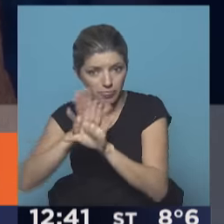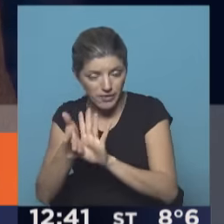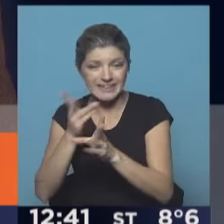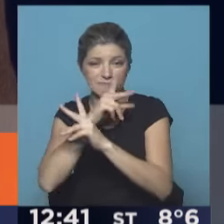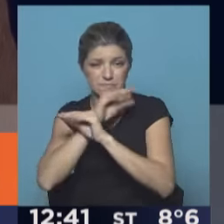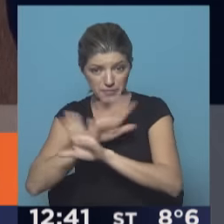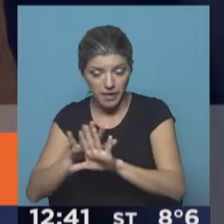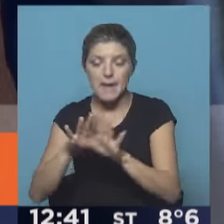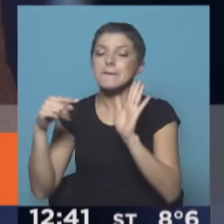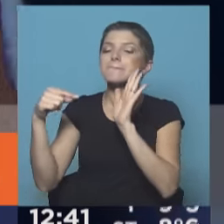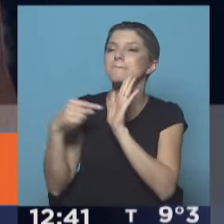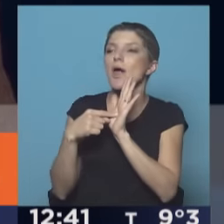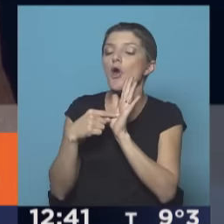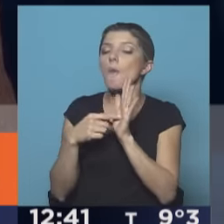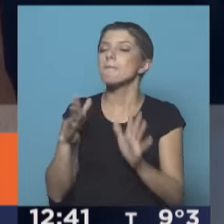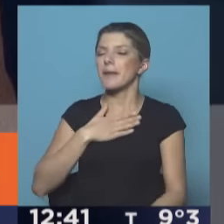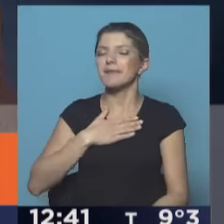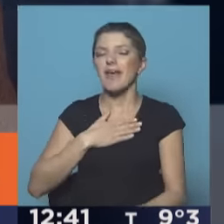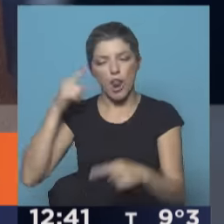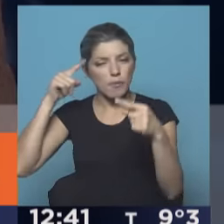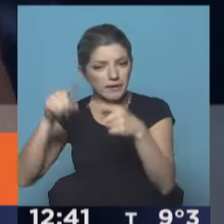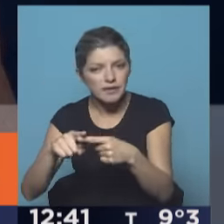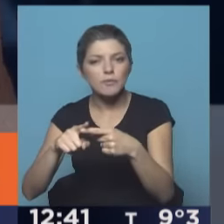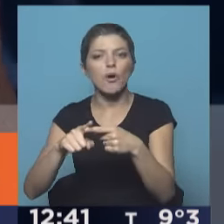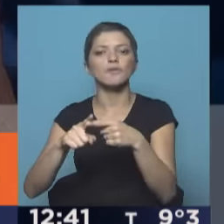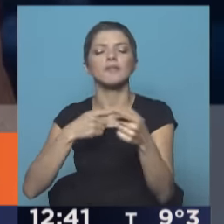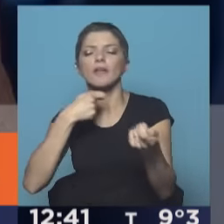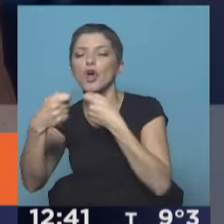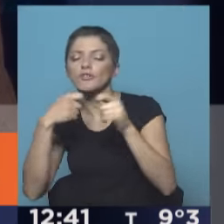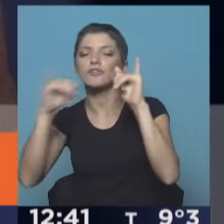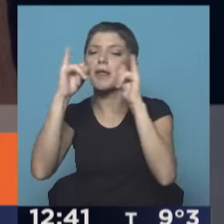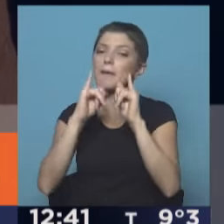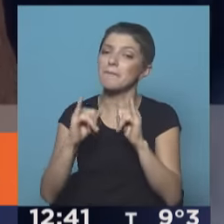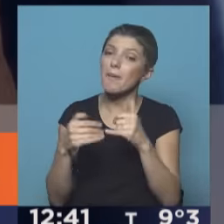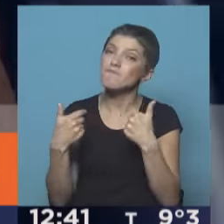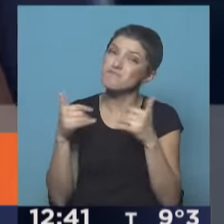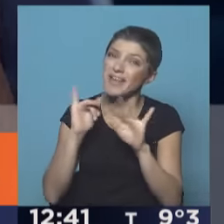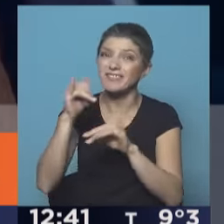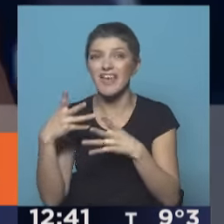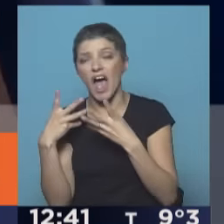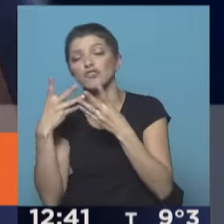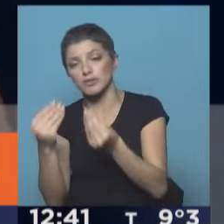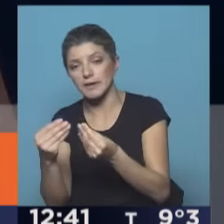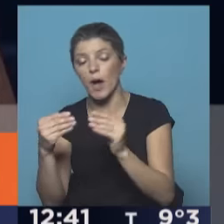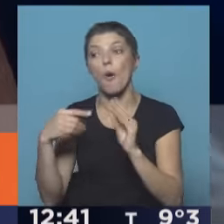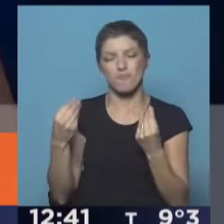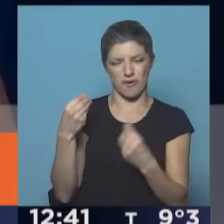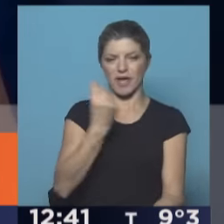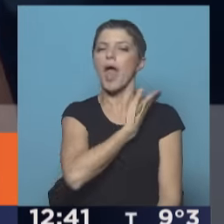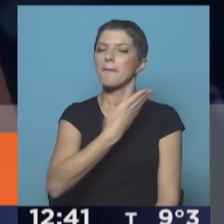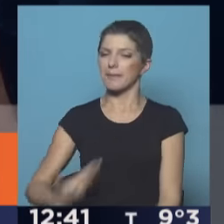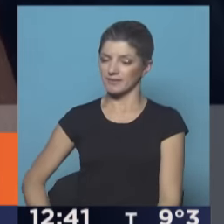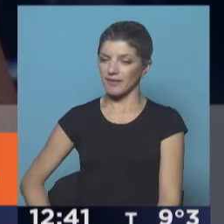proyecto de llevar adelante las negociaciones de paz en Siria probablemente facilitaría erdogan va a ser mucho más